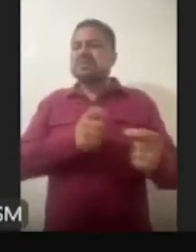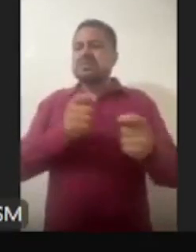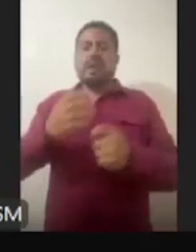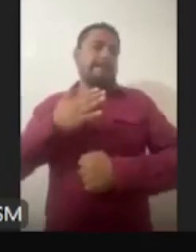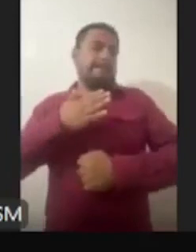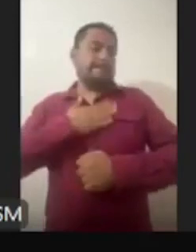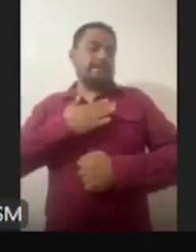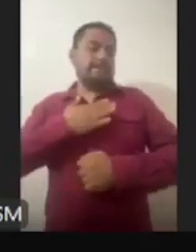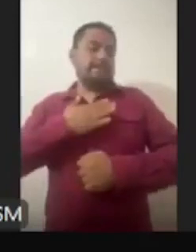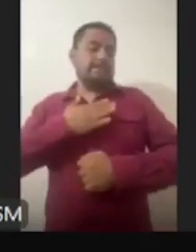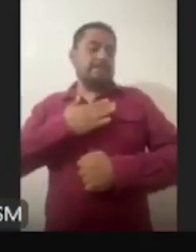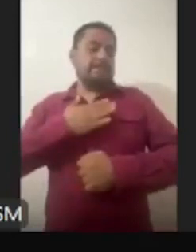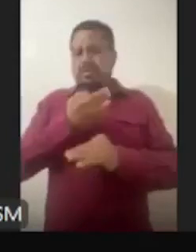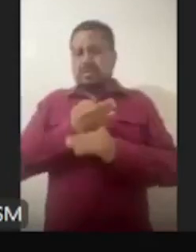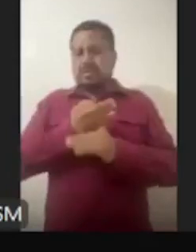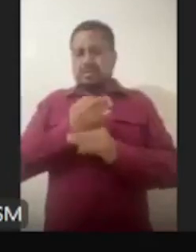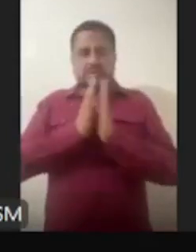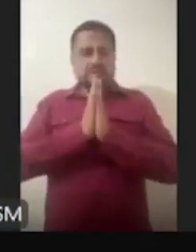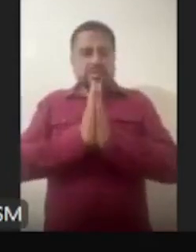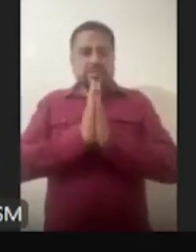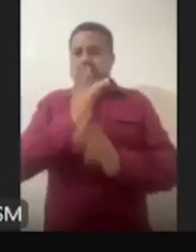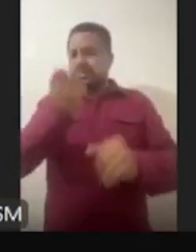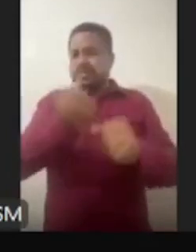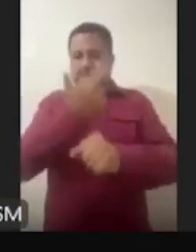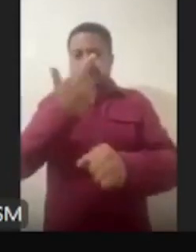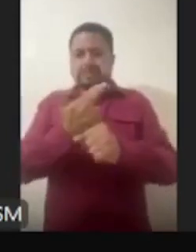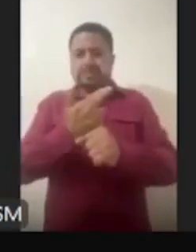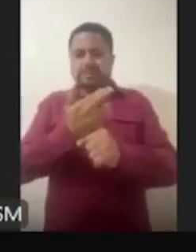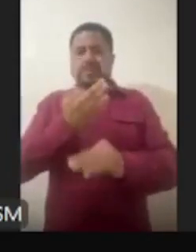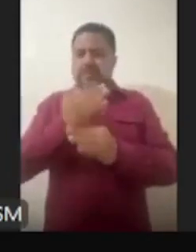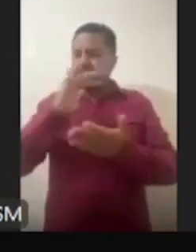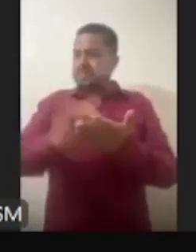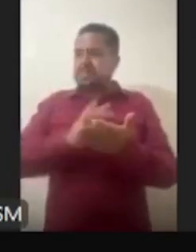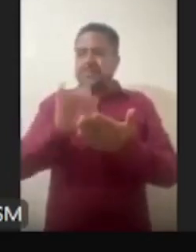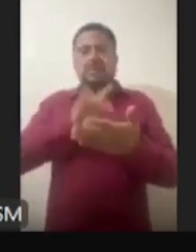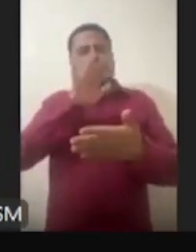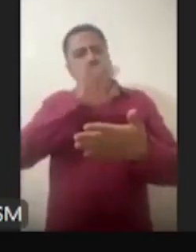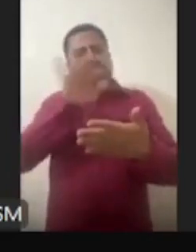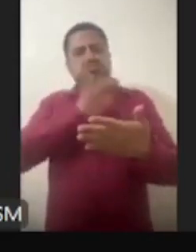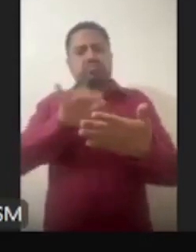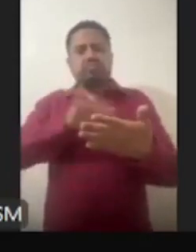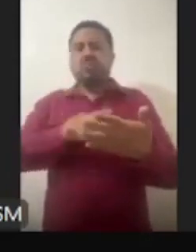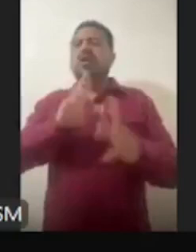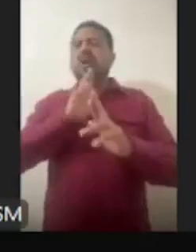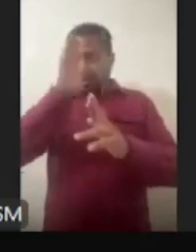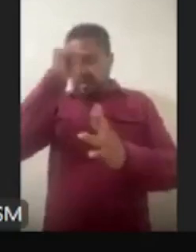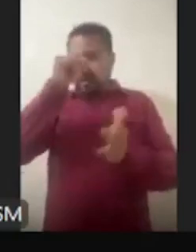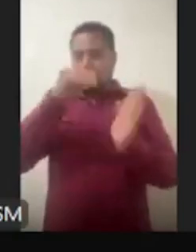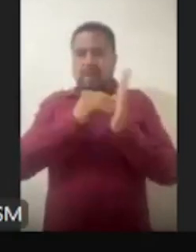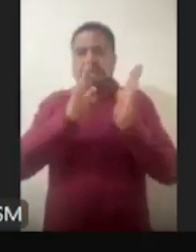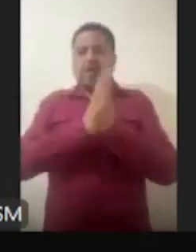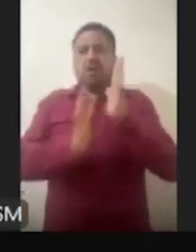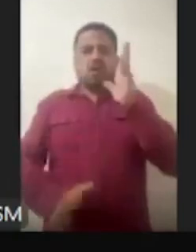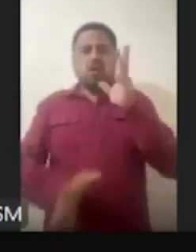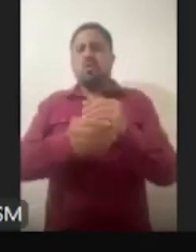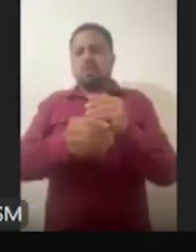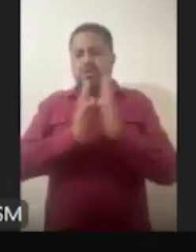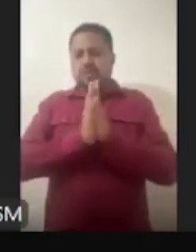Por lo tanto, le solicito, secretario, nos apoye con la cuenta y los puntos de acuerdo de manera conjunta, por favor.